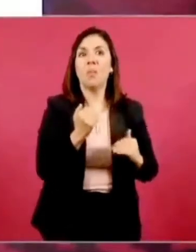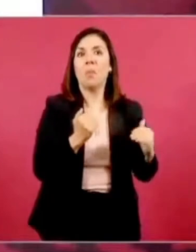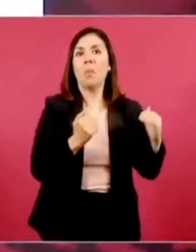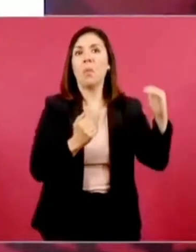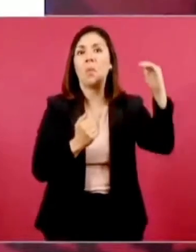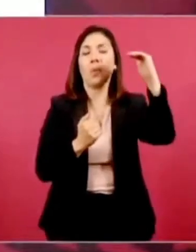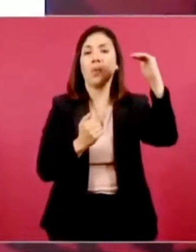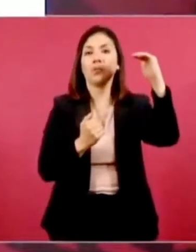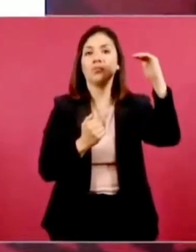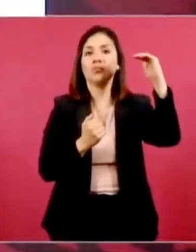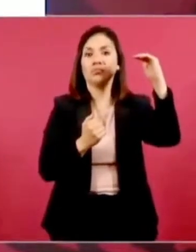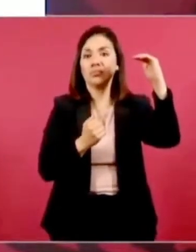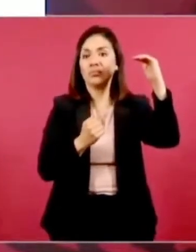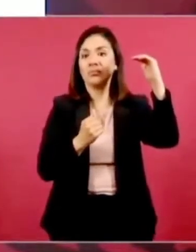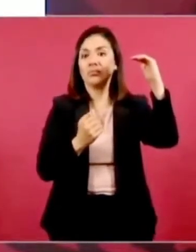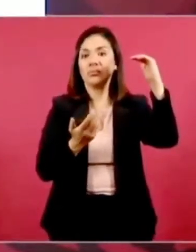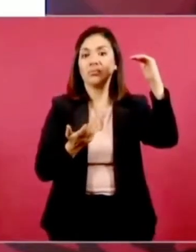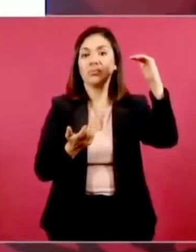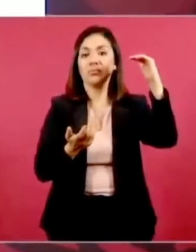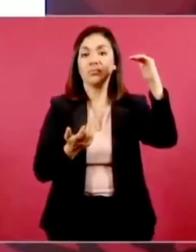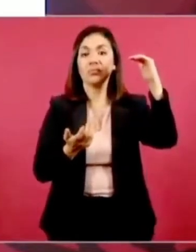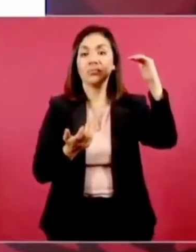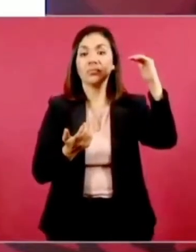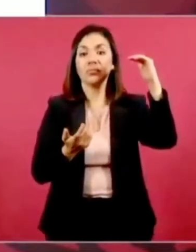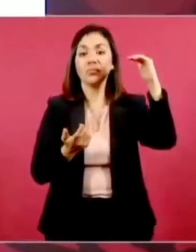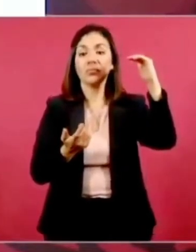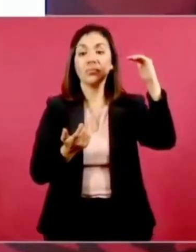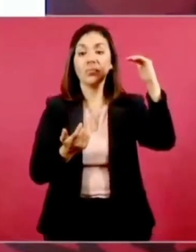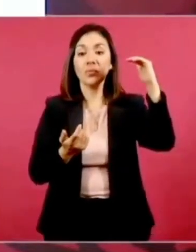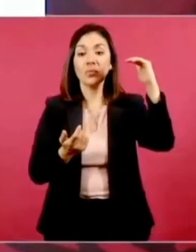en los grandes